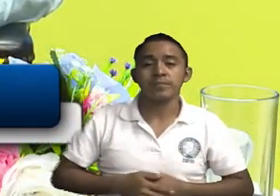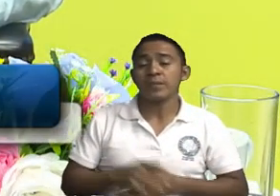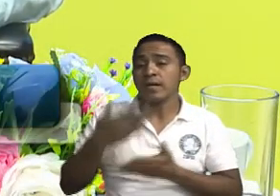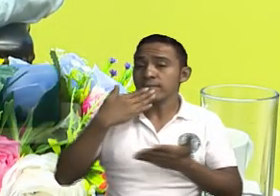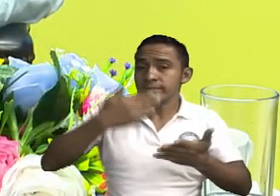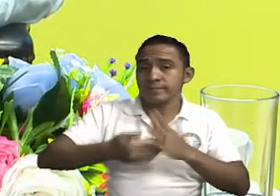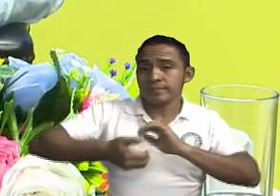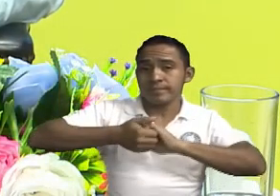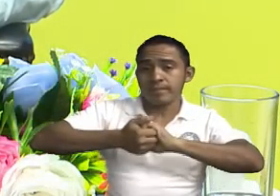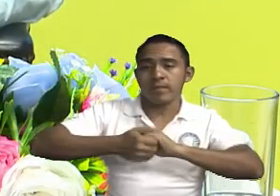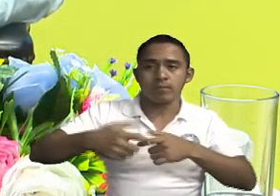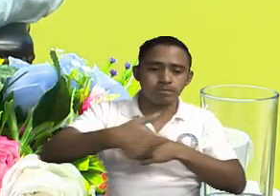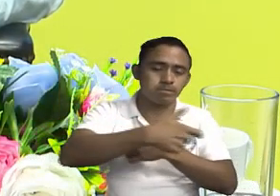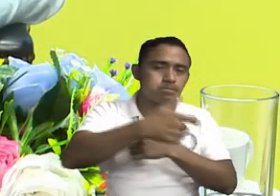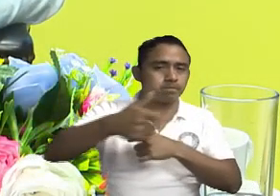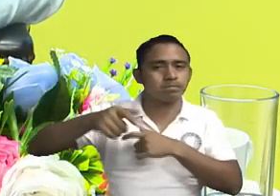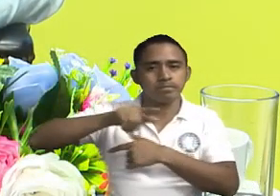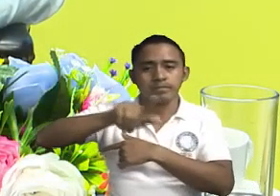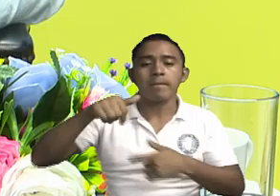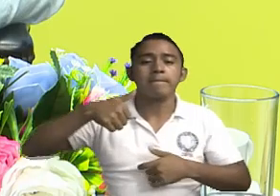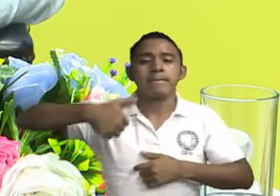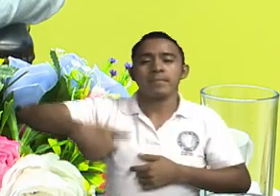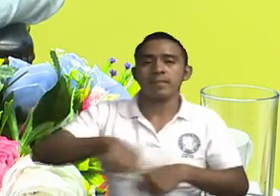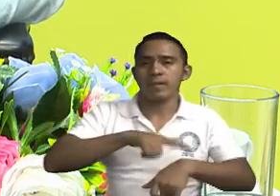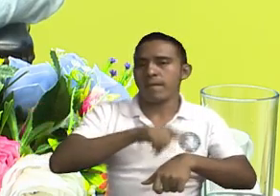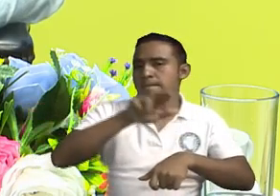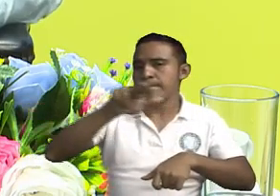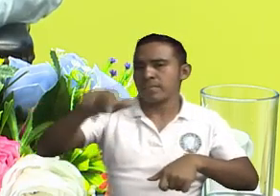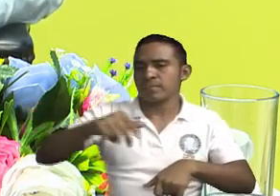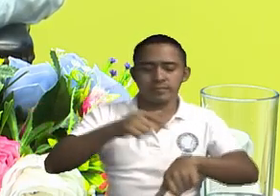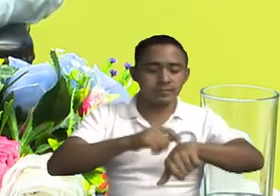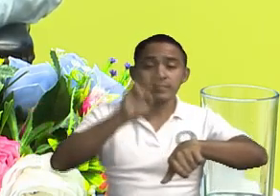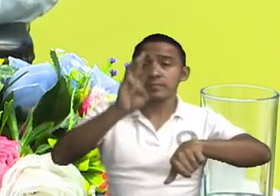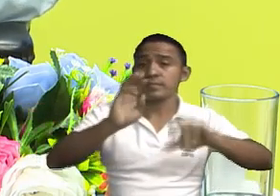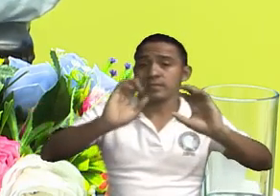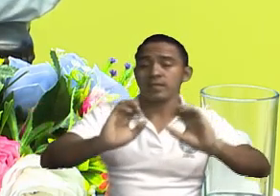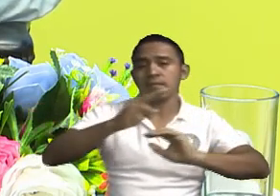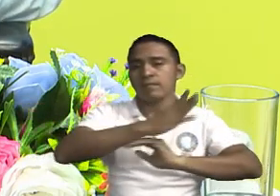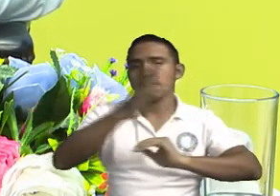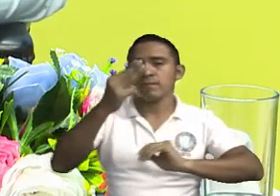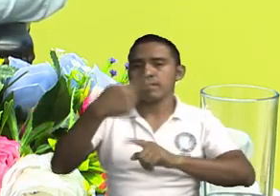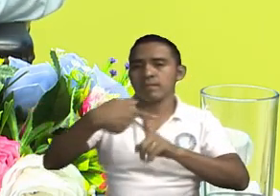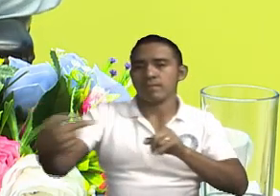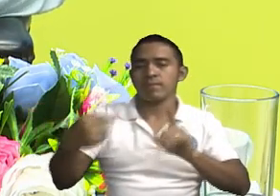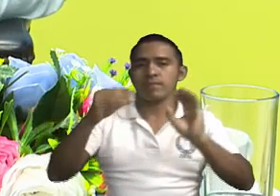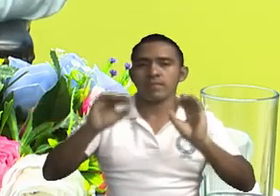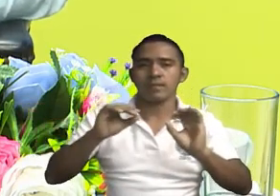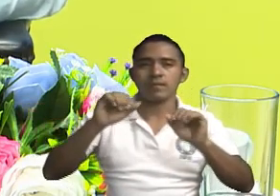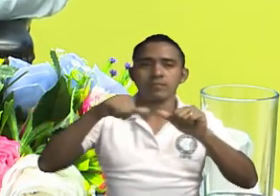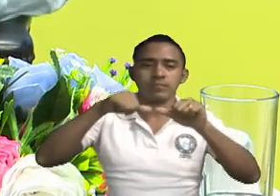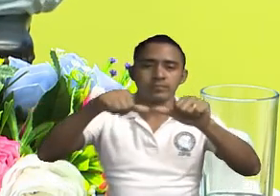fiel sintonía. Le invitamos el día de mañana a esta misma hora, 3:00 a 3:30 de la tarde, para